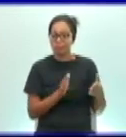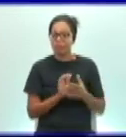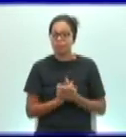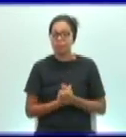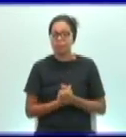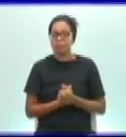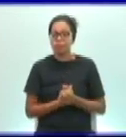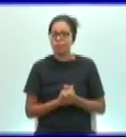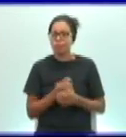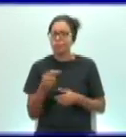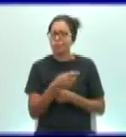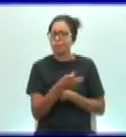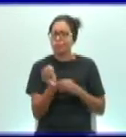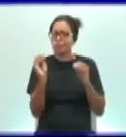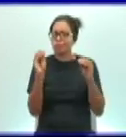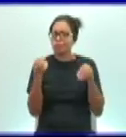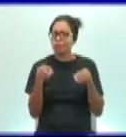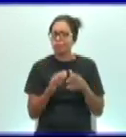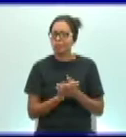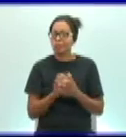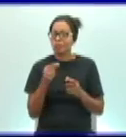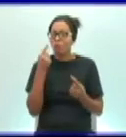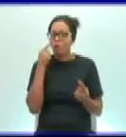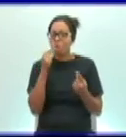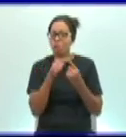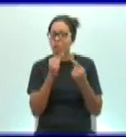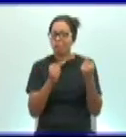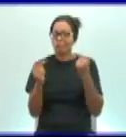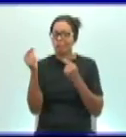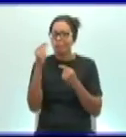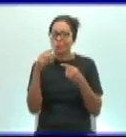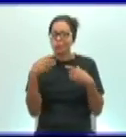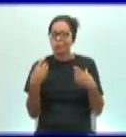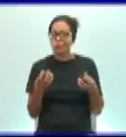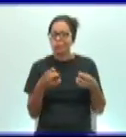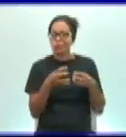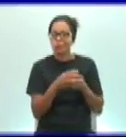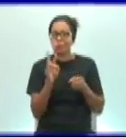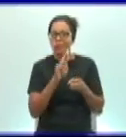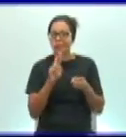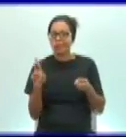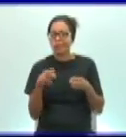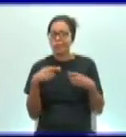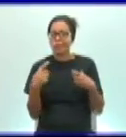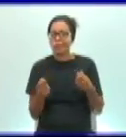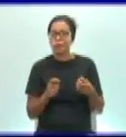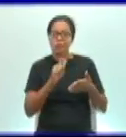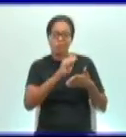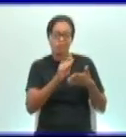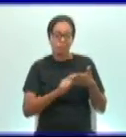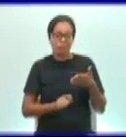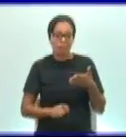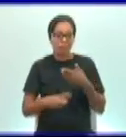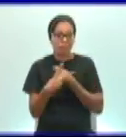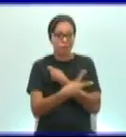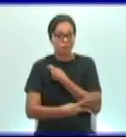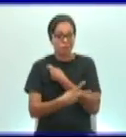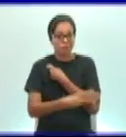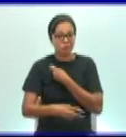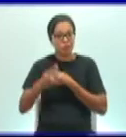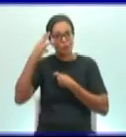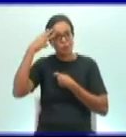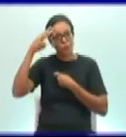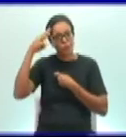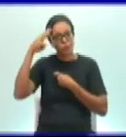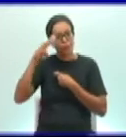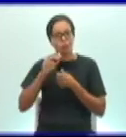con diríamos, un objetivo mayor, la unidad revolucionaria. Carta de México, también escrita o